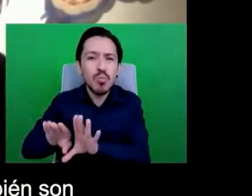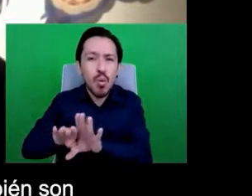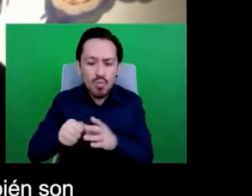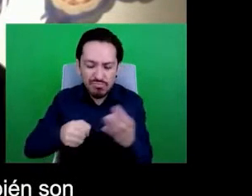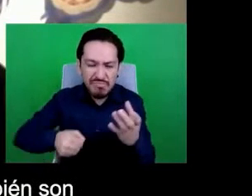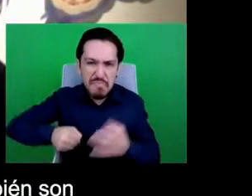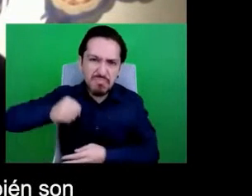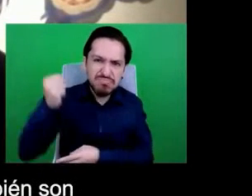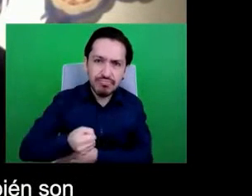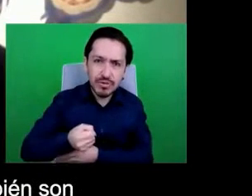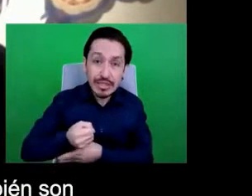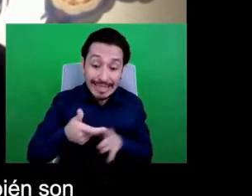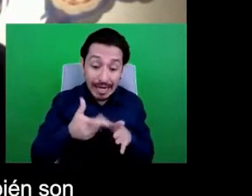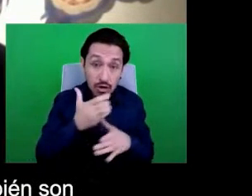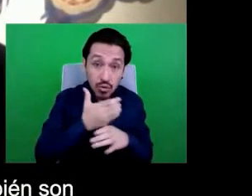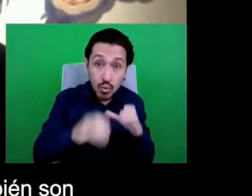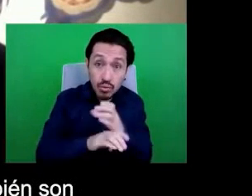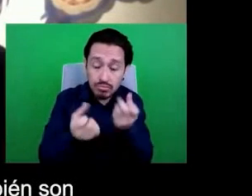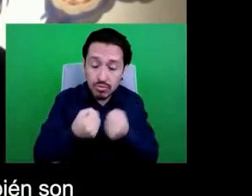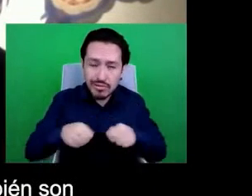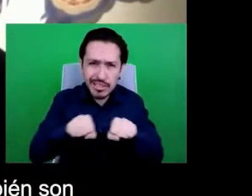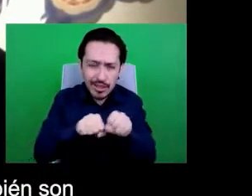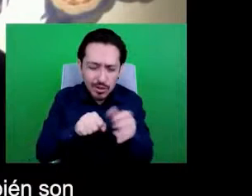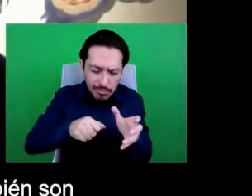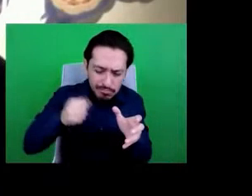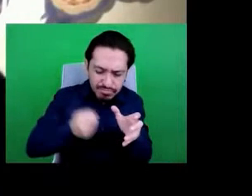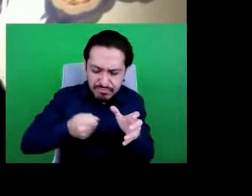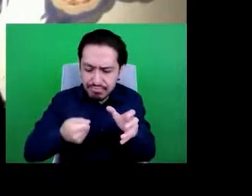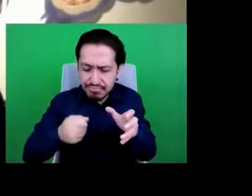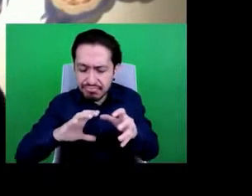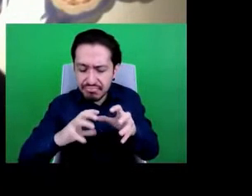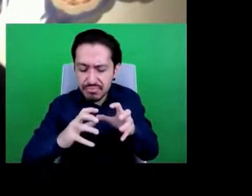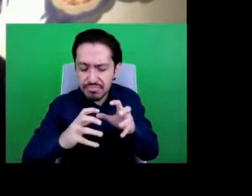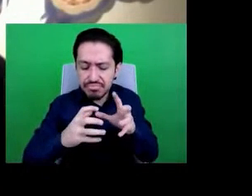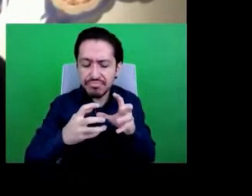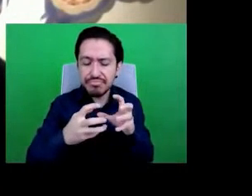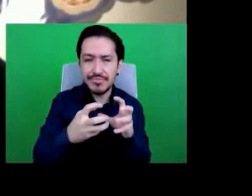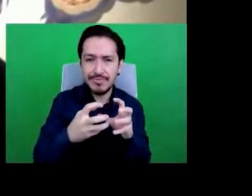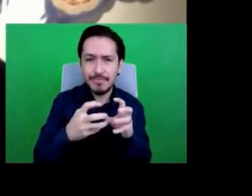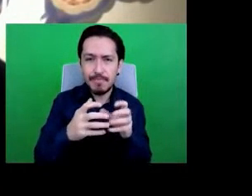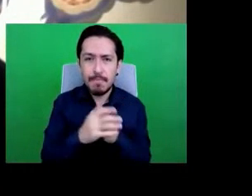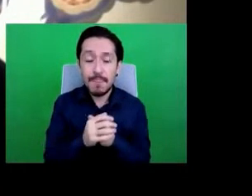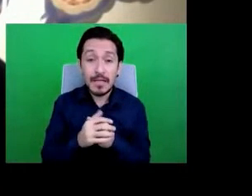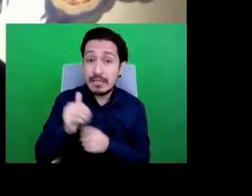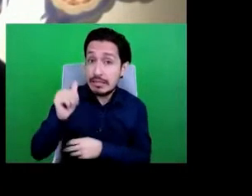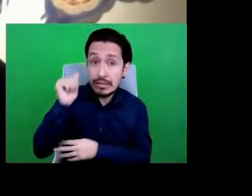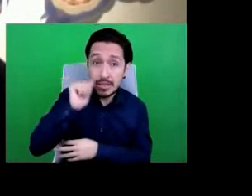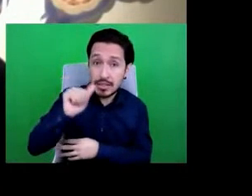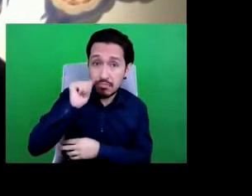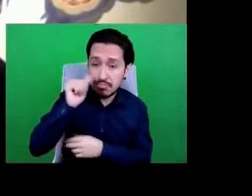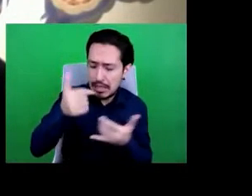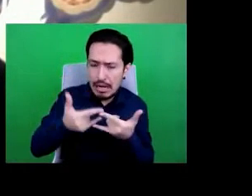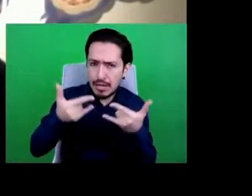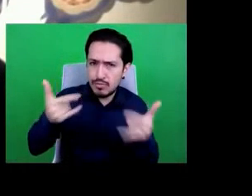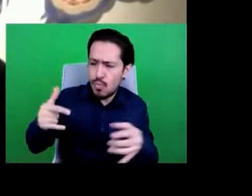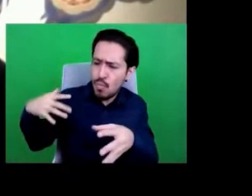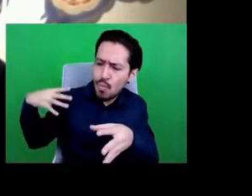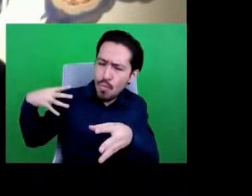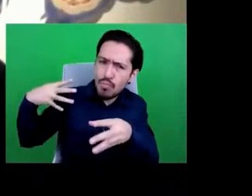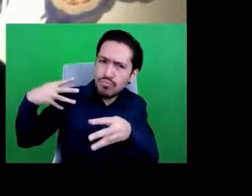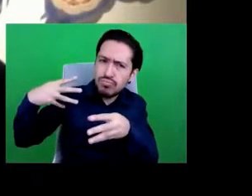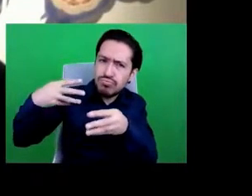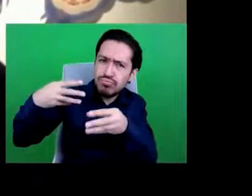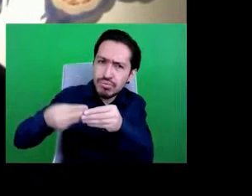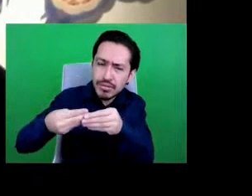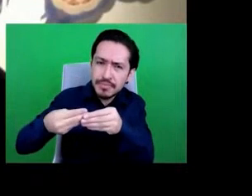son tan poderosas, también son muy políticas y siempre lo han sido. Siempre a lo largo de la historia han sido